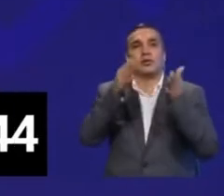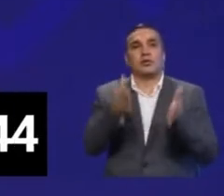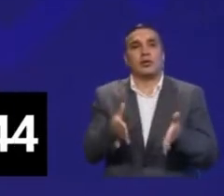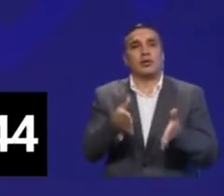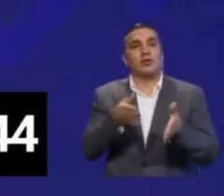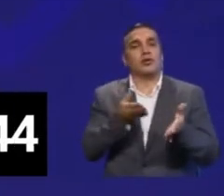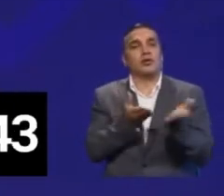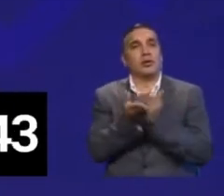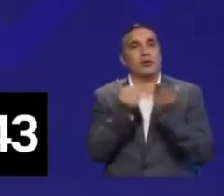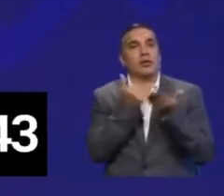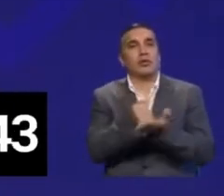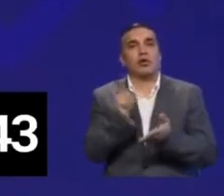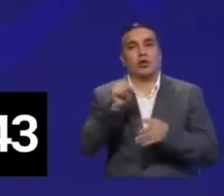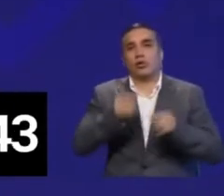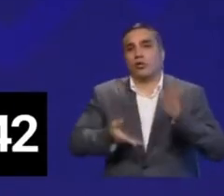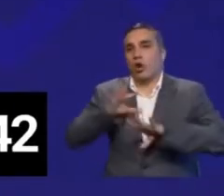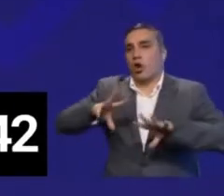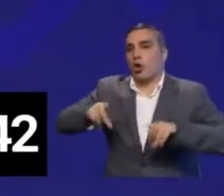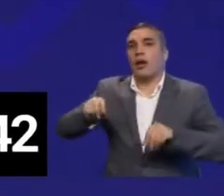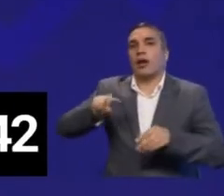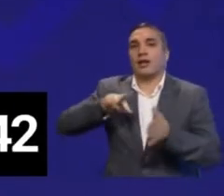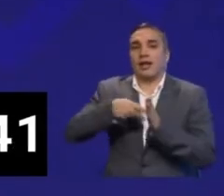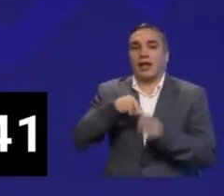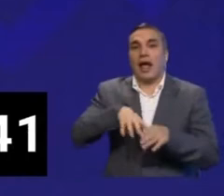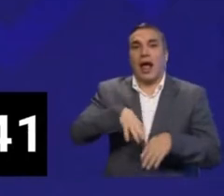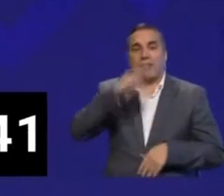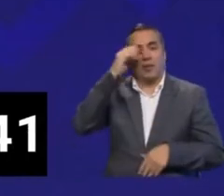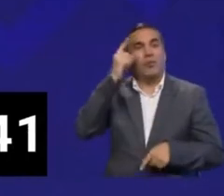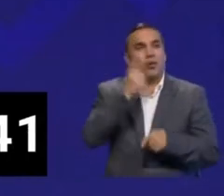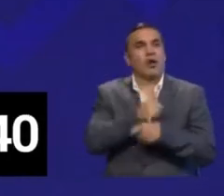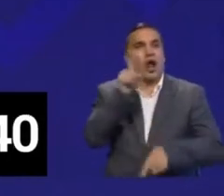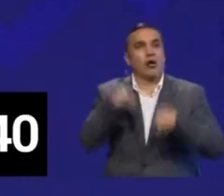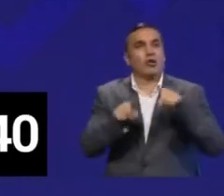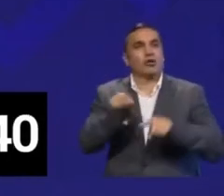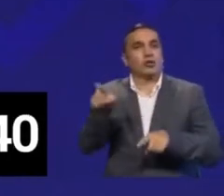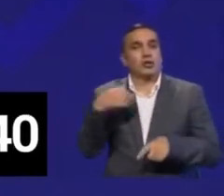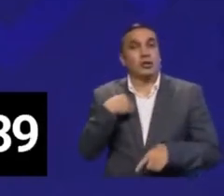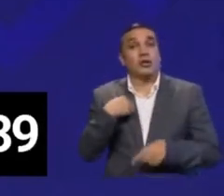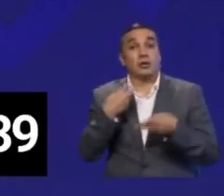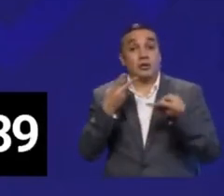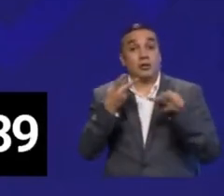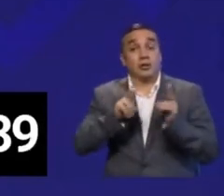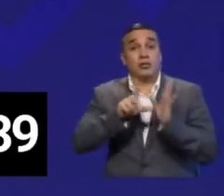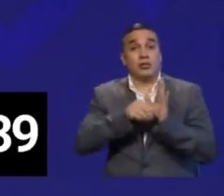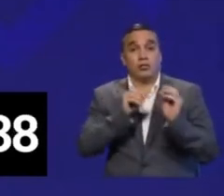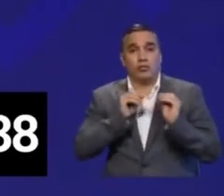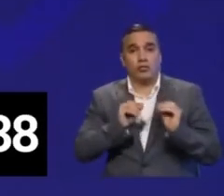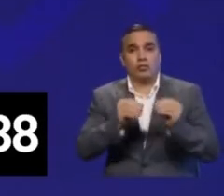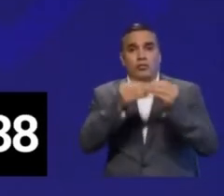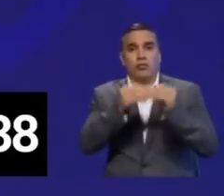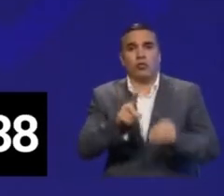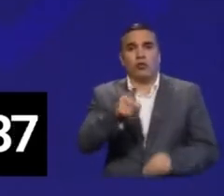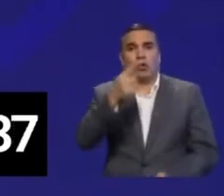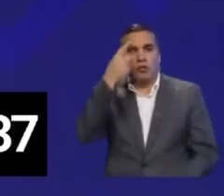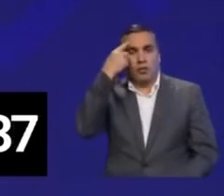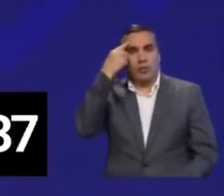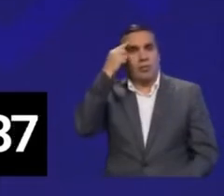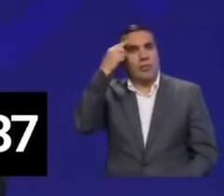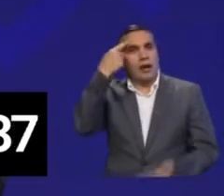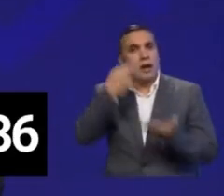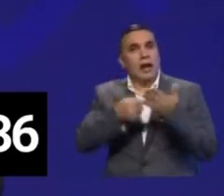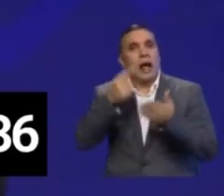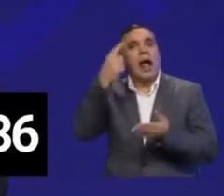sector privado y no a robar, como lamentablemente en algunos casos ocurre. Formaremos gente con una mentalidad de